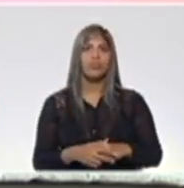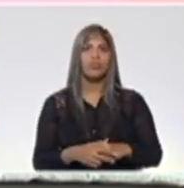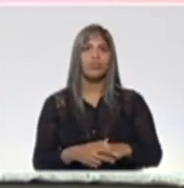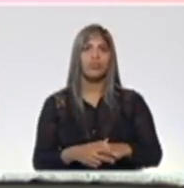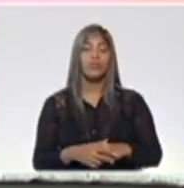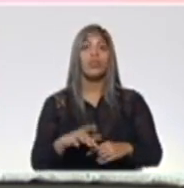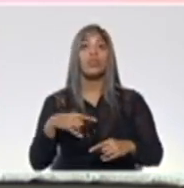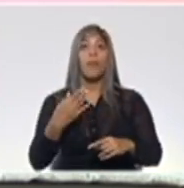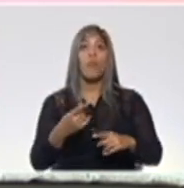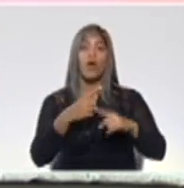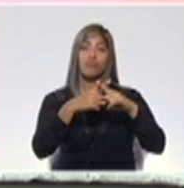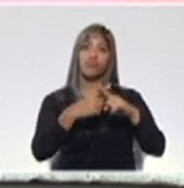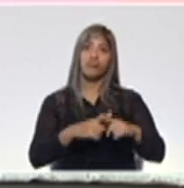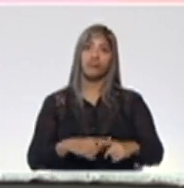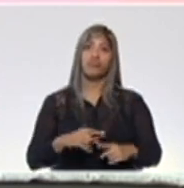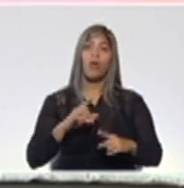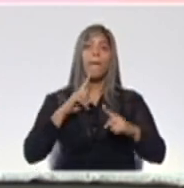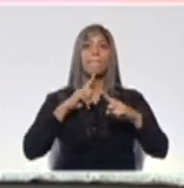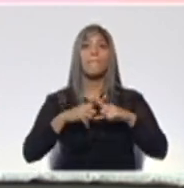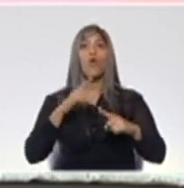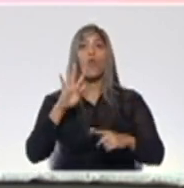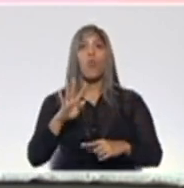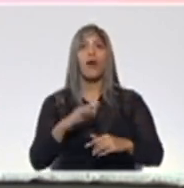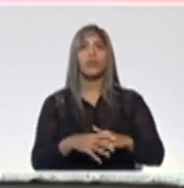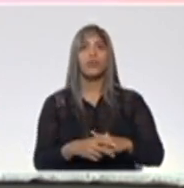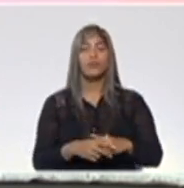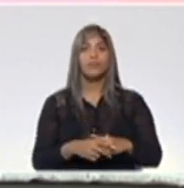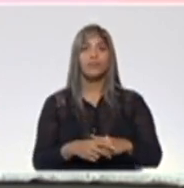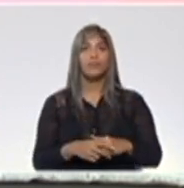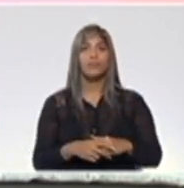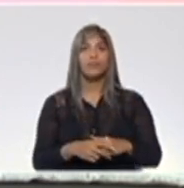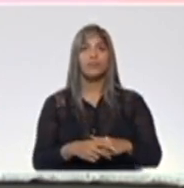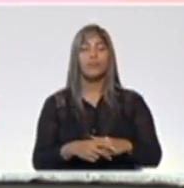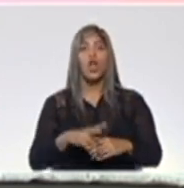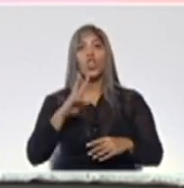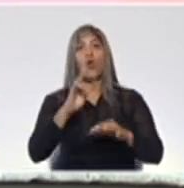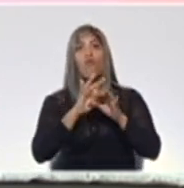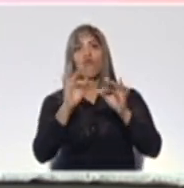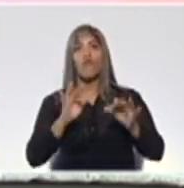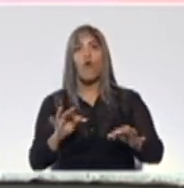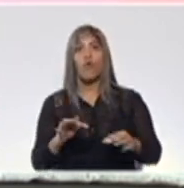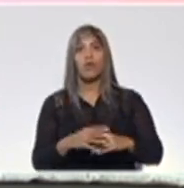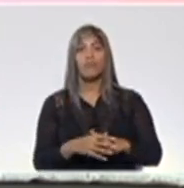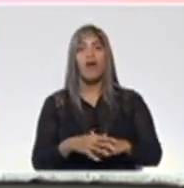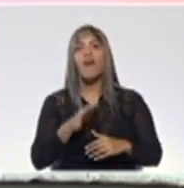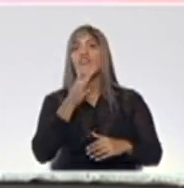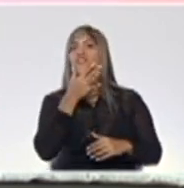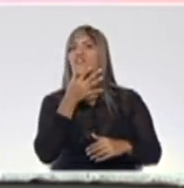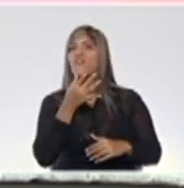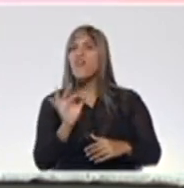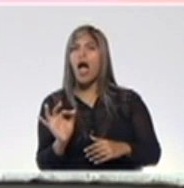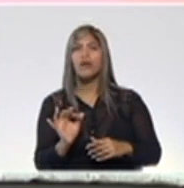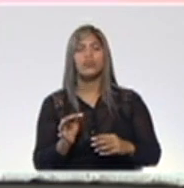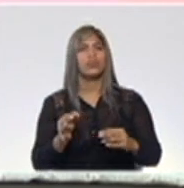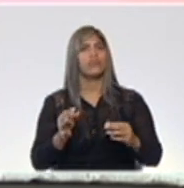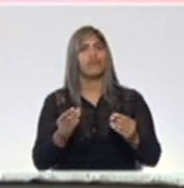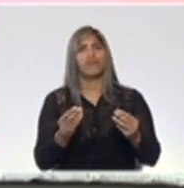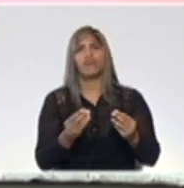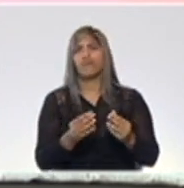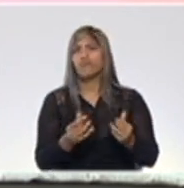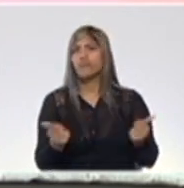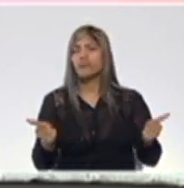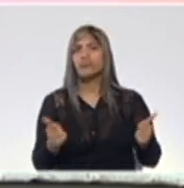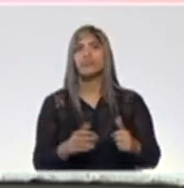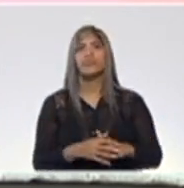lo multiplicamos por 4, ya que son 4 lados. Dos formas para calcular de forma fácil y sencilla el perímetro